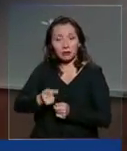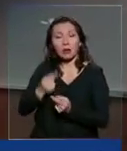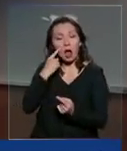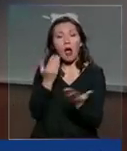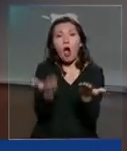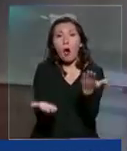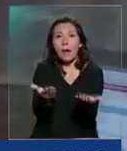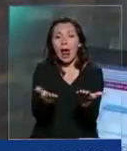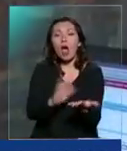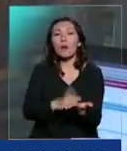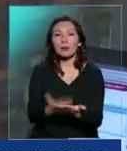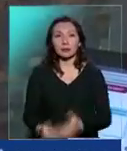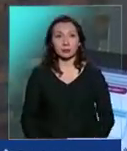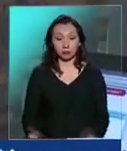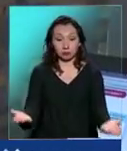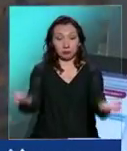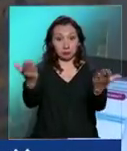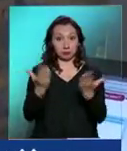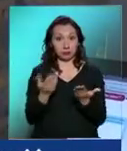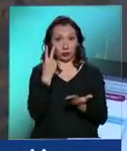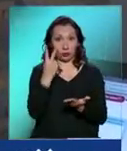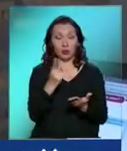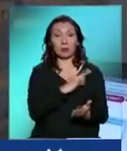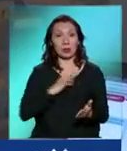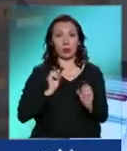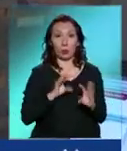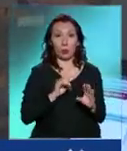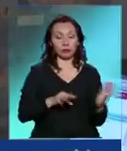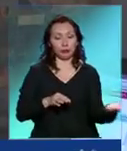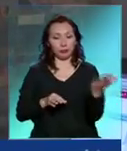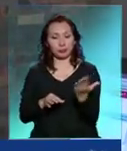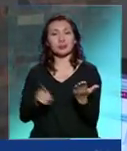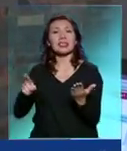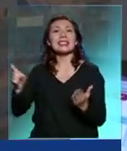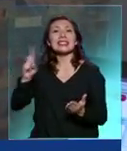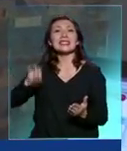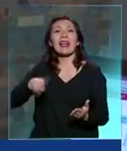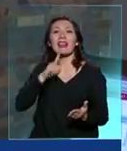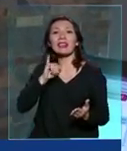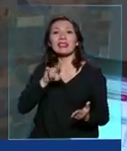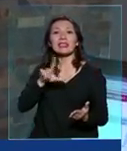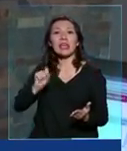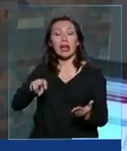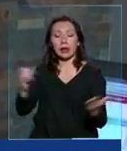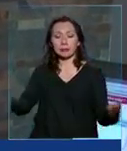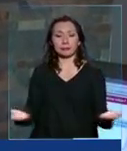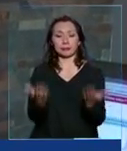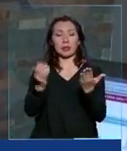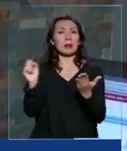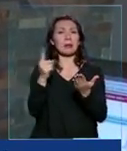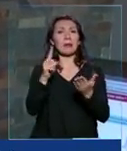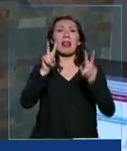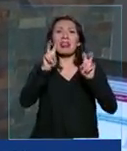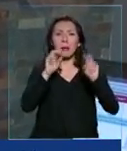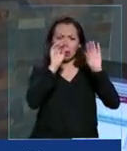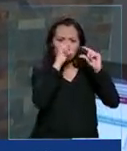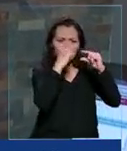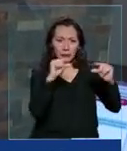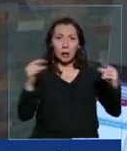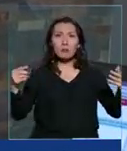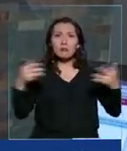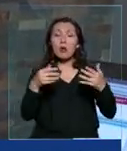la comparación. Ya tomé los dos libros, el del Mineduc versus Santillana, y fui comparando primero los contenidos a ver si se apegaban